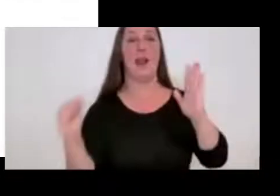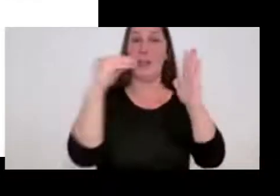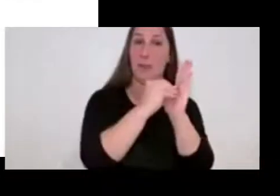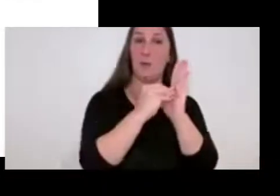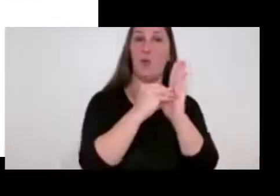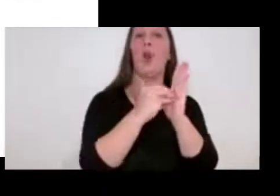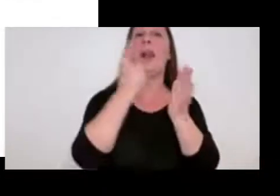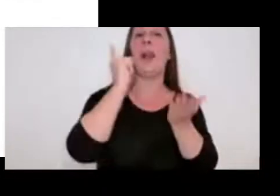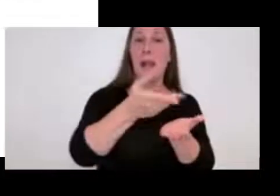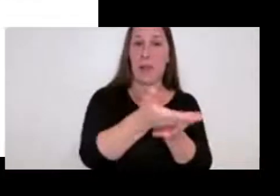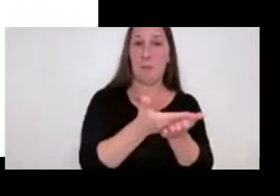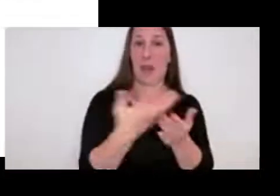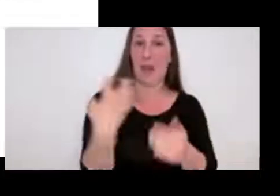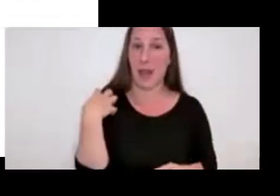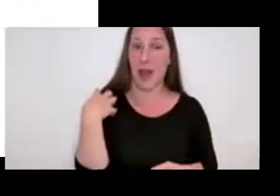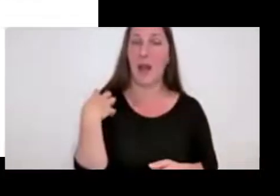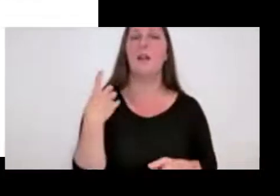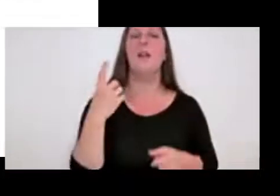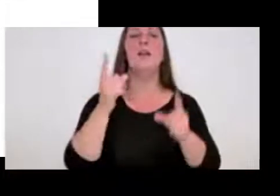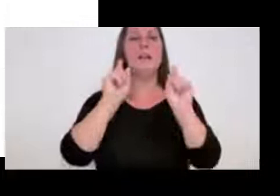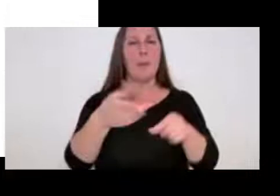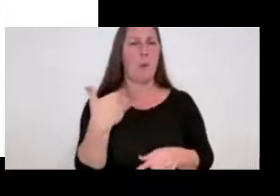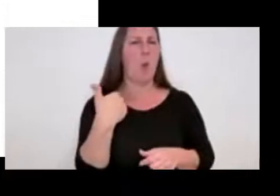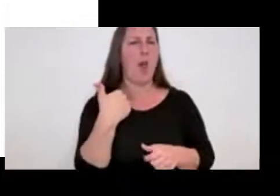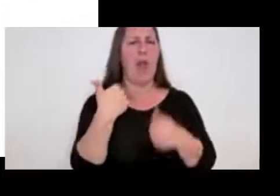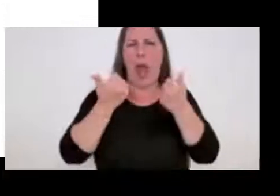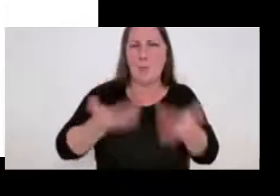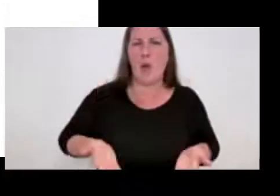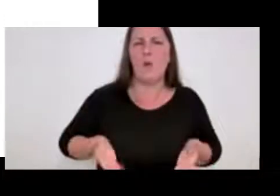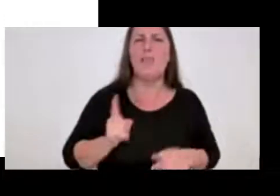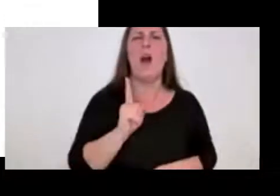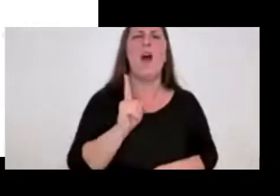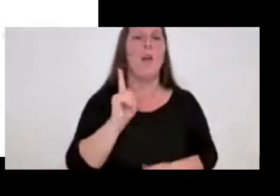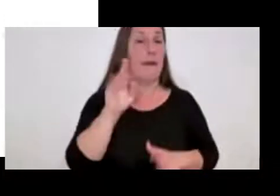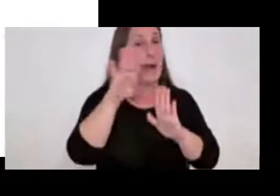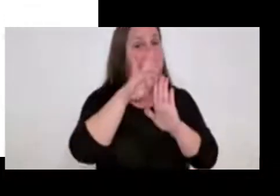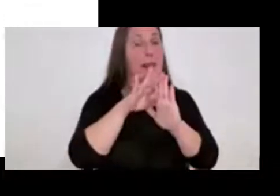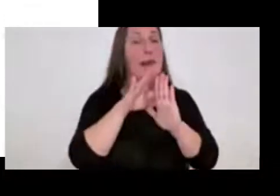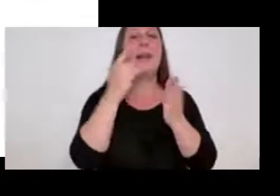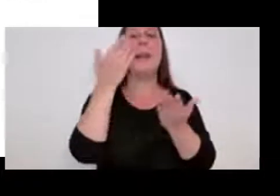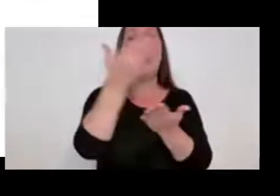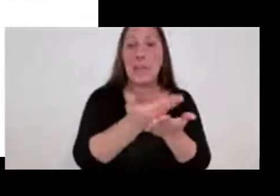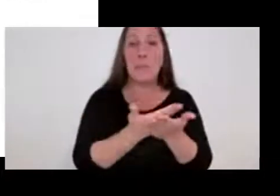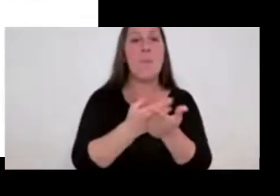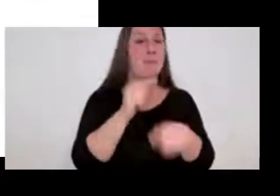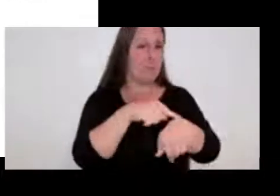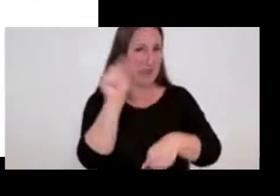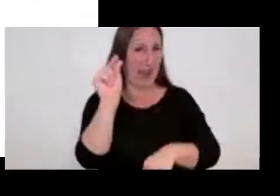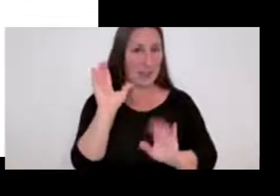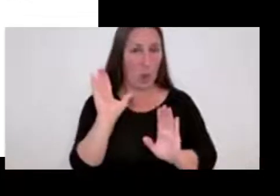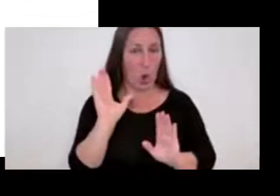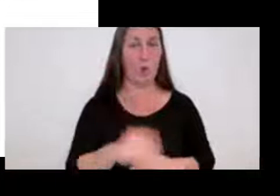¿sí?, podrán además usufructuar, estamos hablando de un régimen transitorio, de